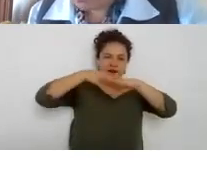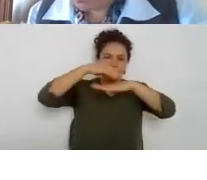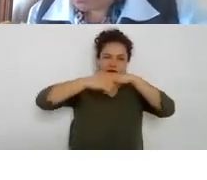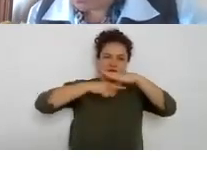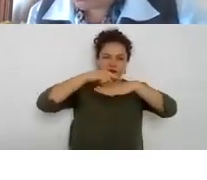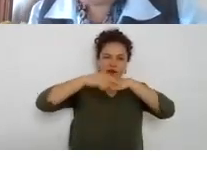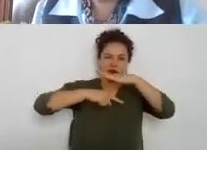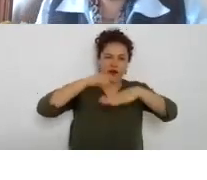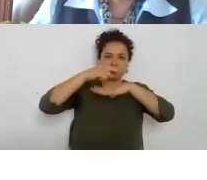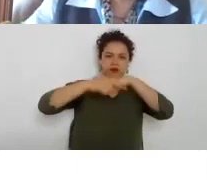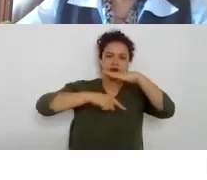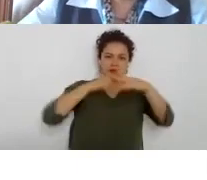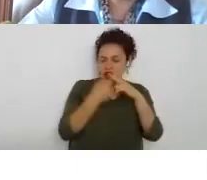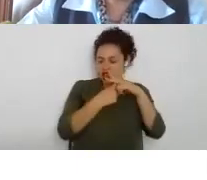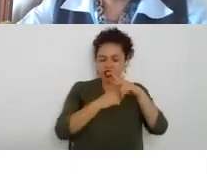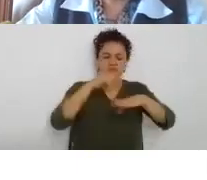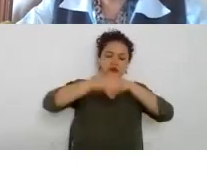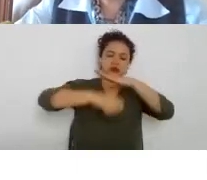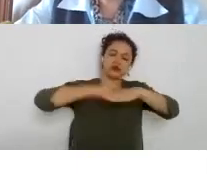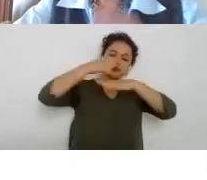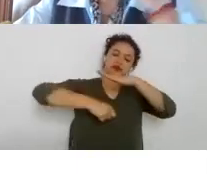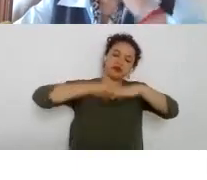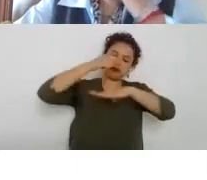y comenzamos a realizar nuestro vendaje,